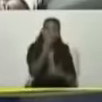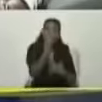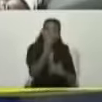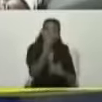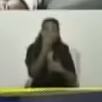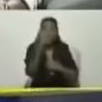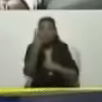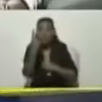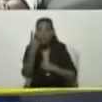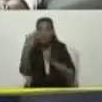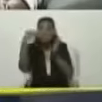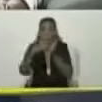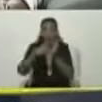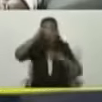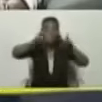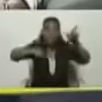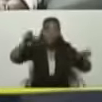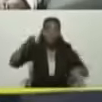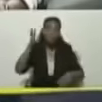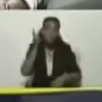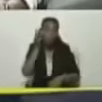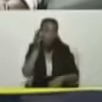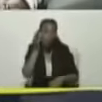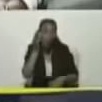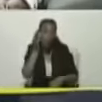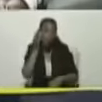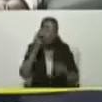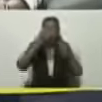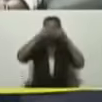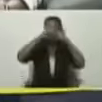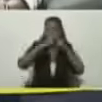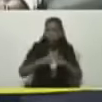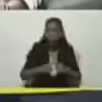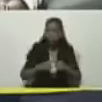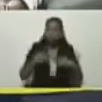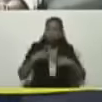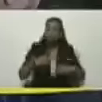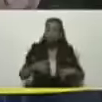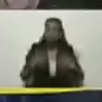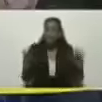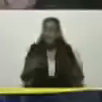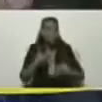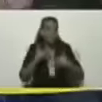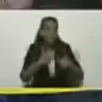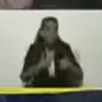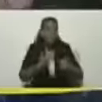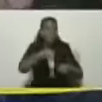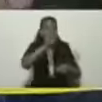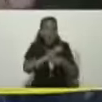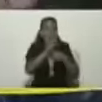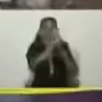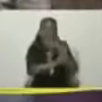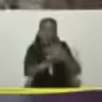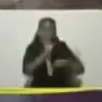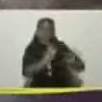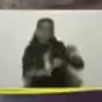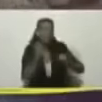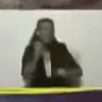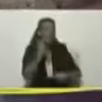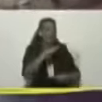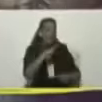2.301.381 mujeres con casos de interés en salud. Salud preventiva,